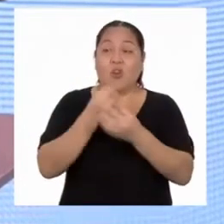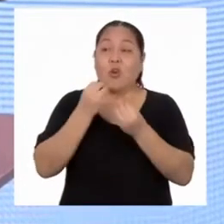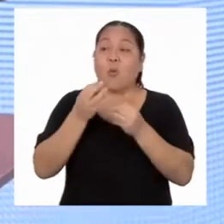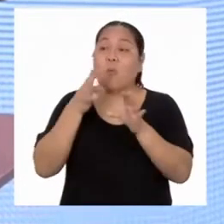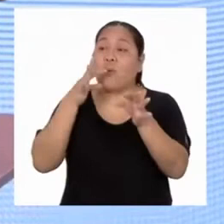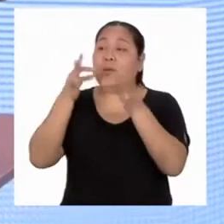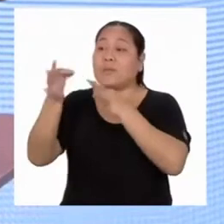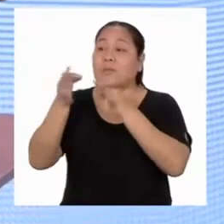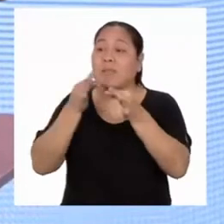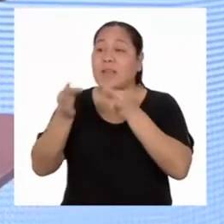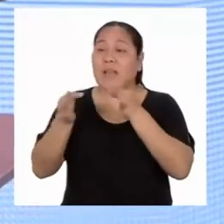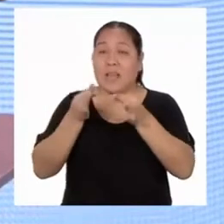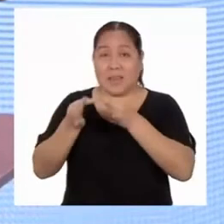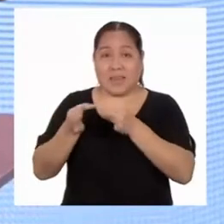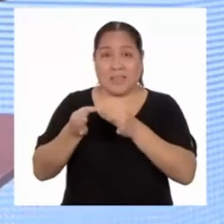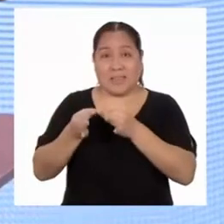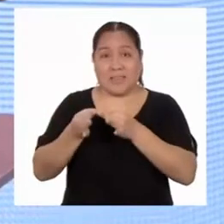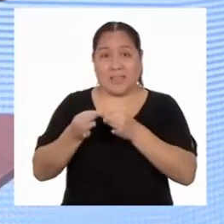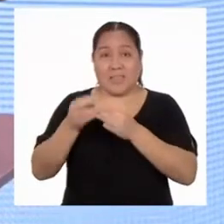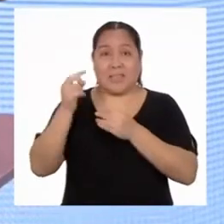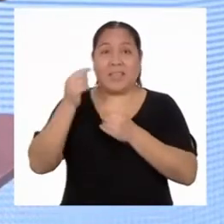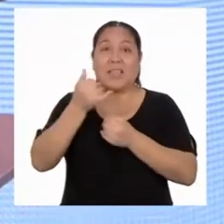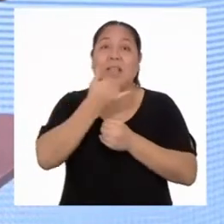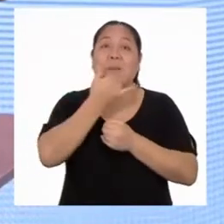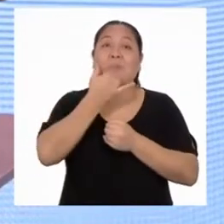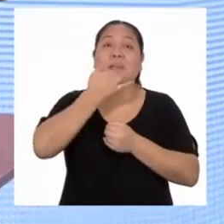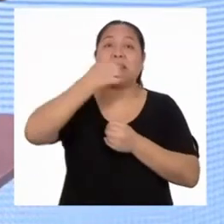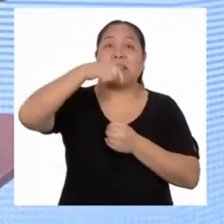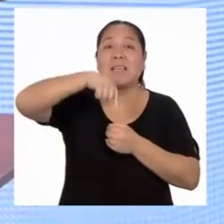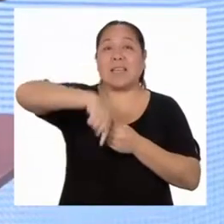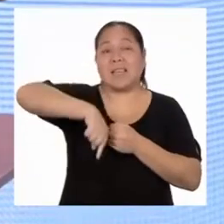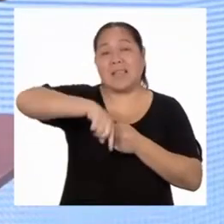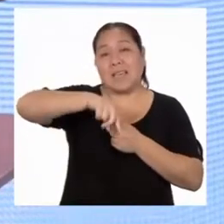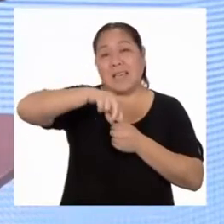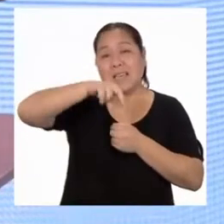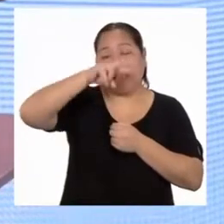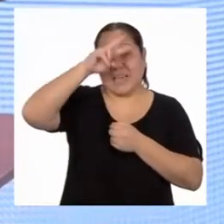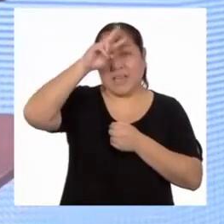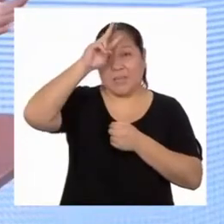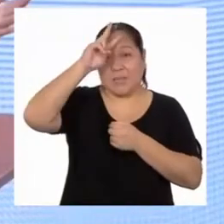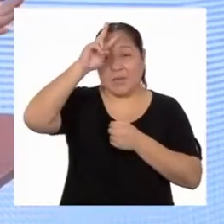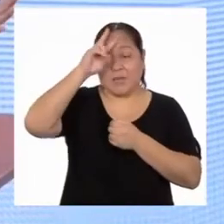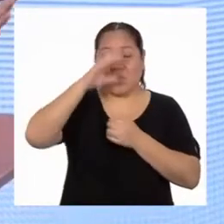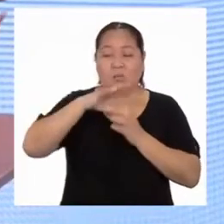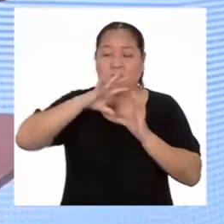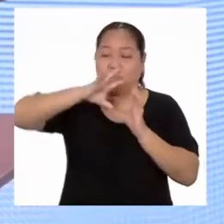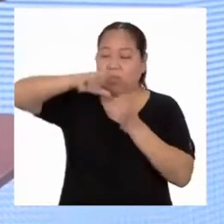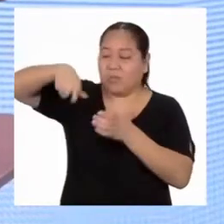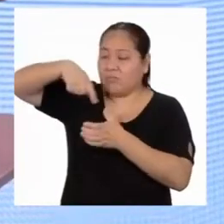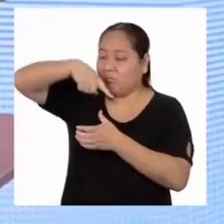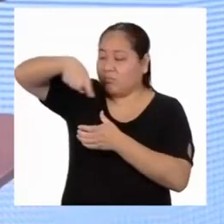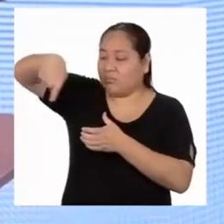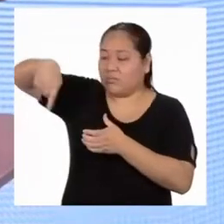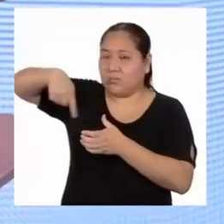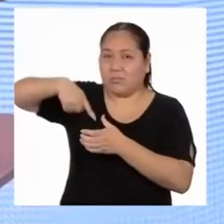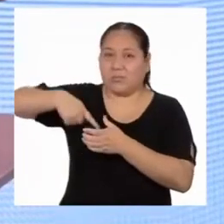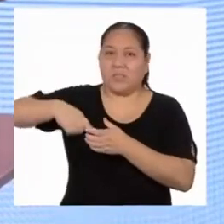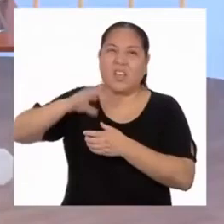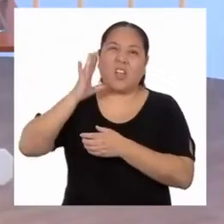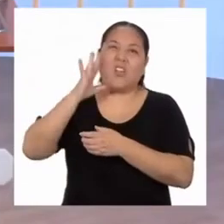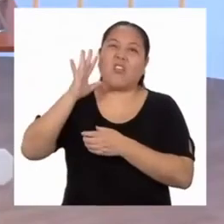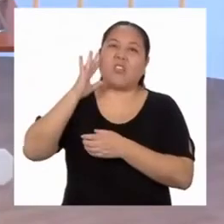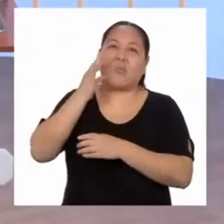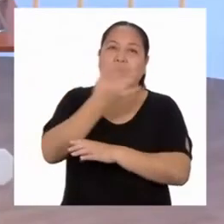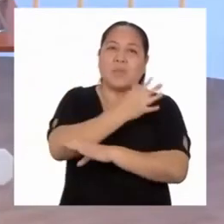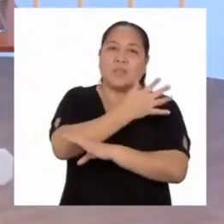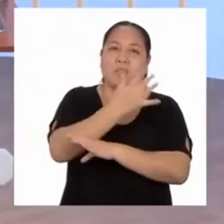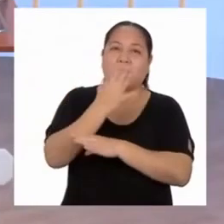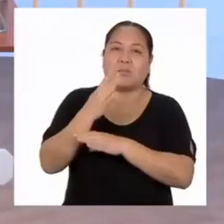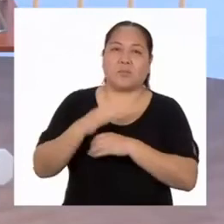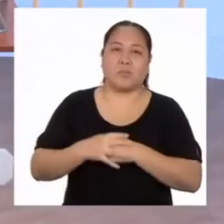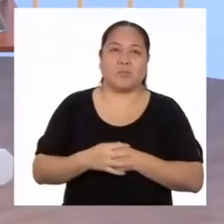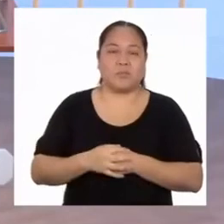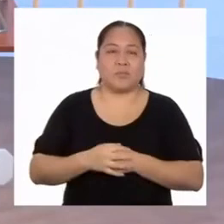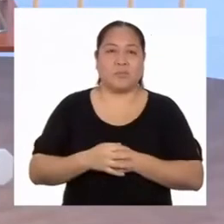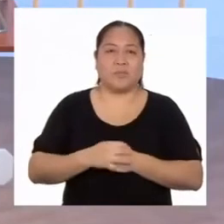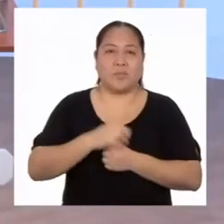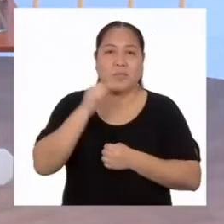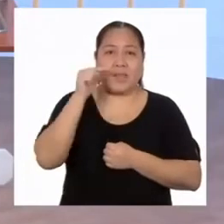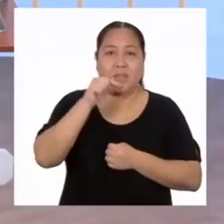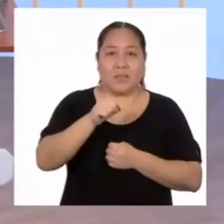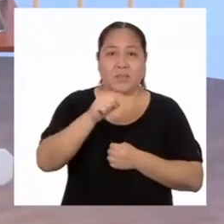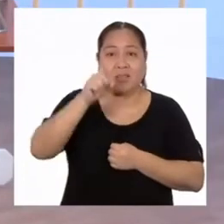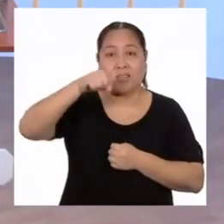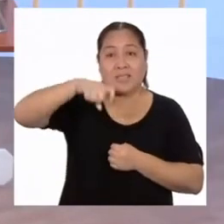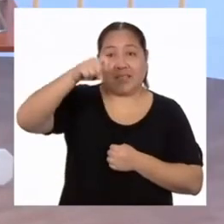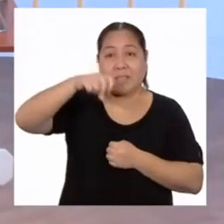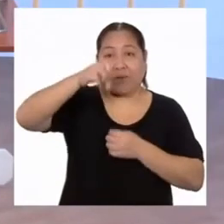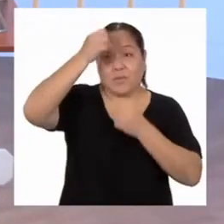con datos certeros qué es lo que ocurre en nuestro país y en el mundo en torno a la contaminación de los bosques. Y para ello